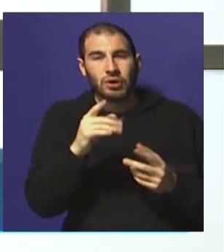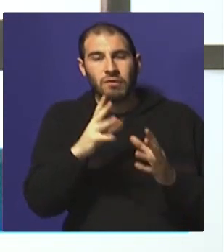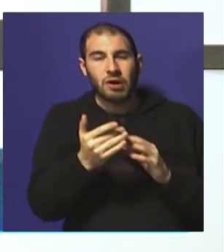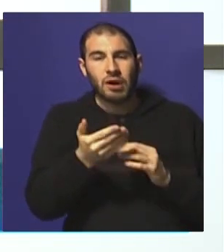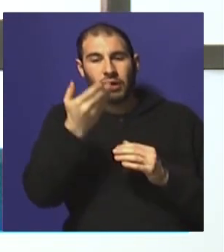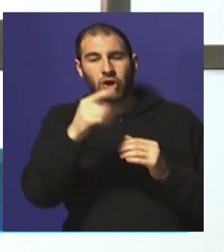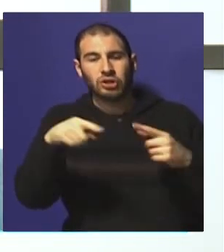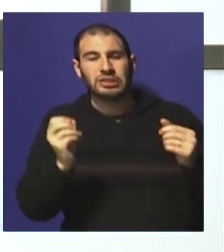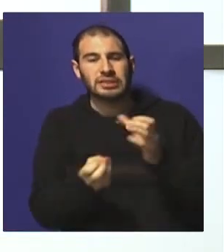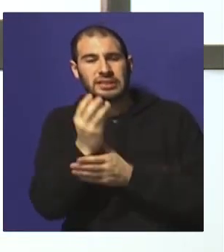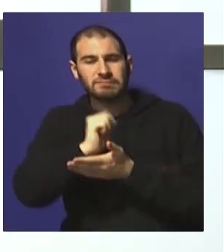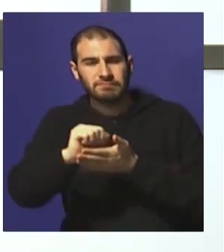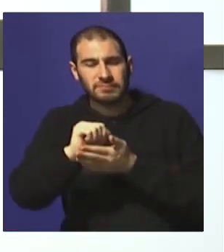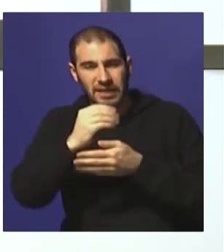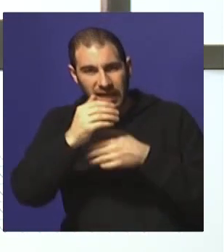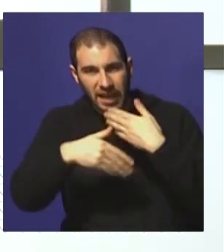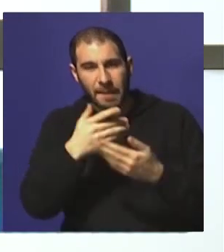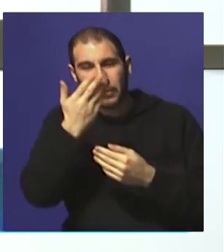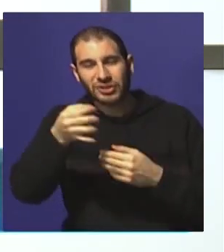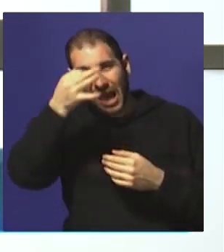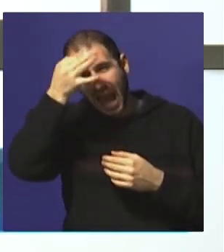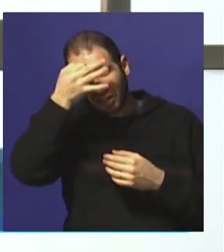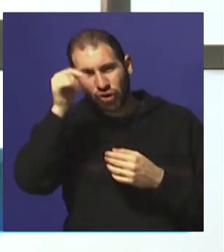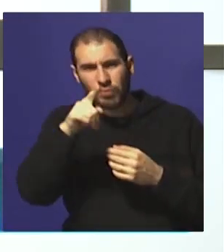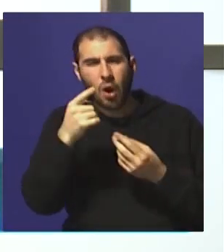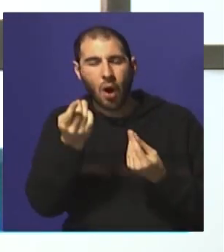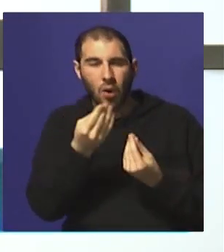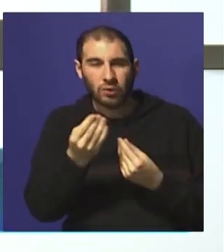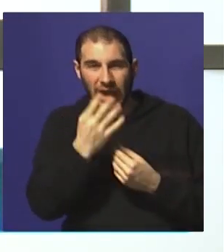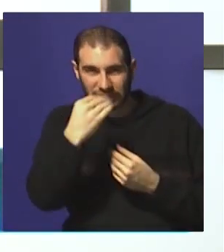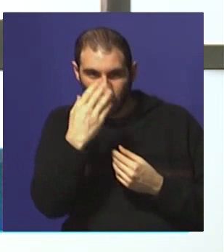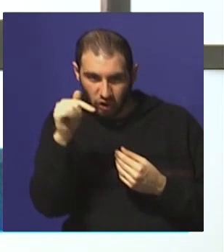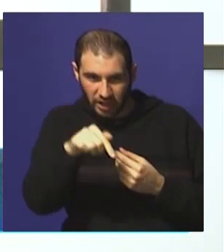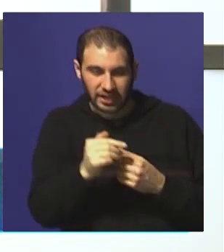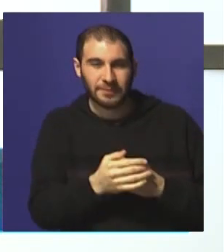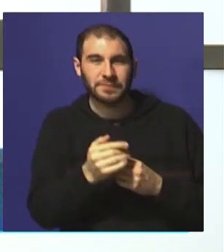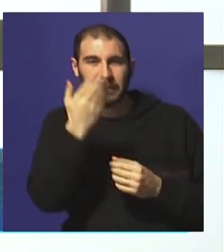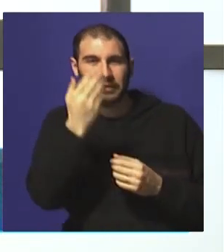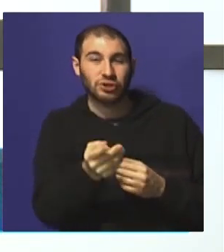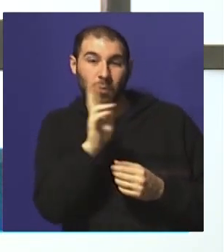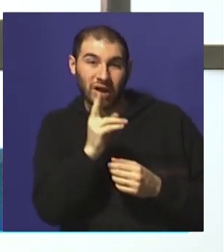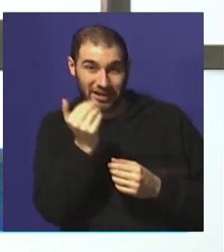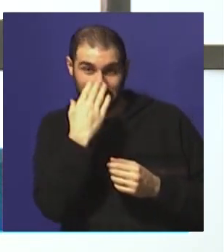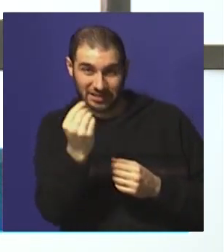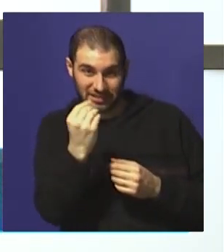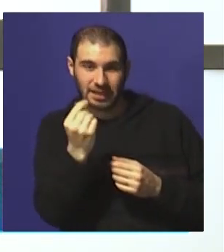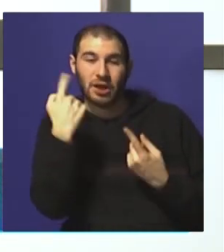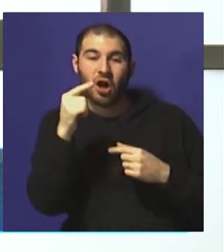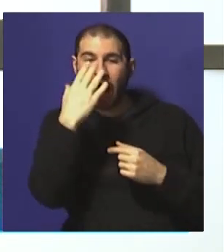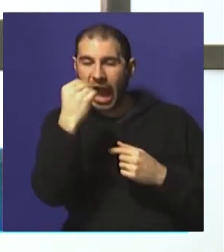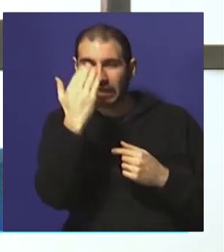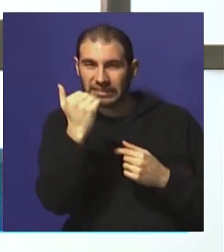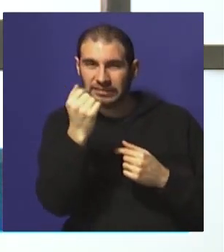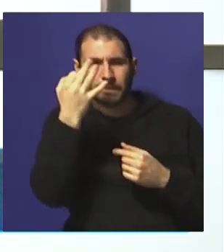la producción por esta cuestión de los actores que utilizaste, ¿sí? La protagonista es una actriz. Ahora, los actores no